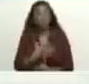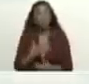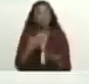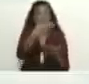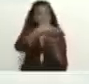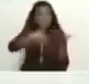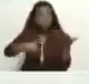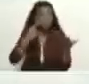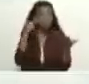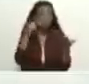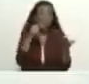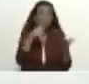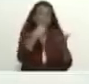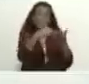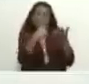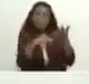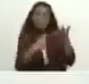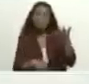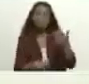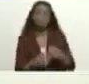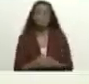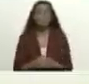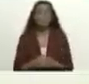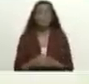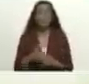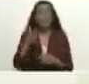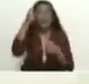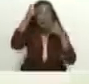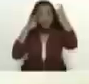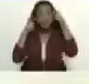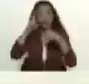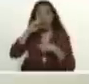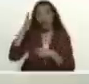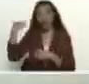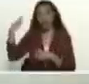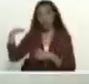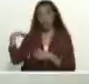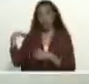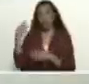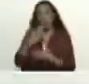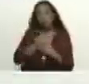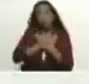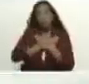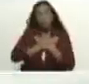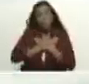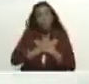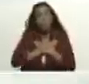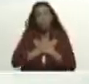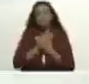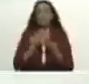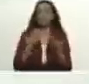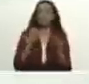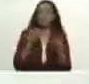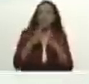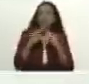que el comandante Chávez apreció todos los logros por